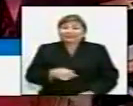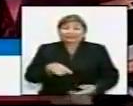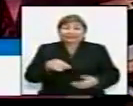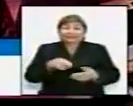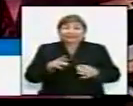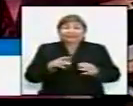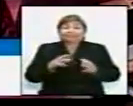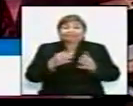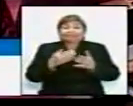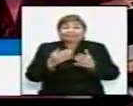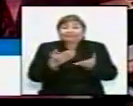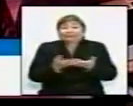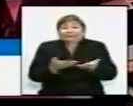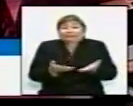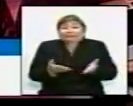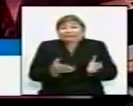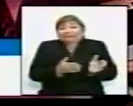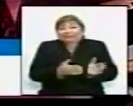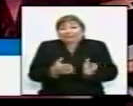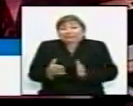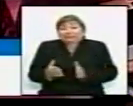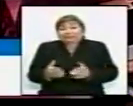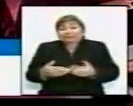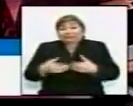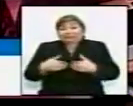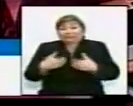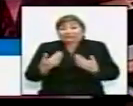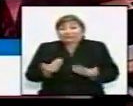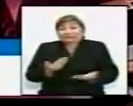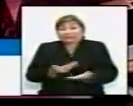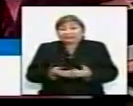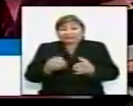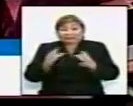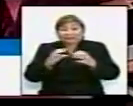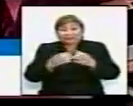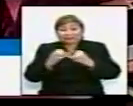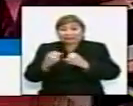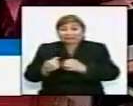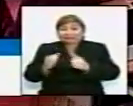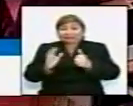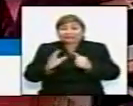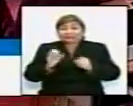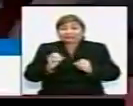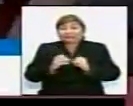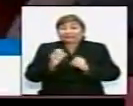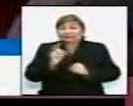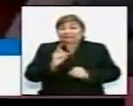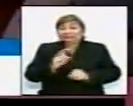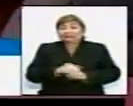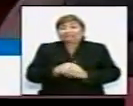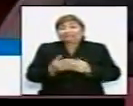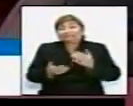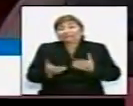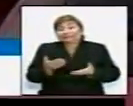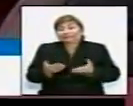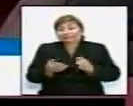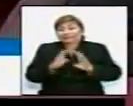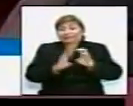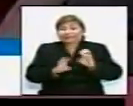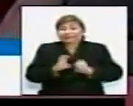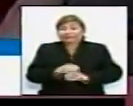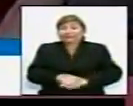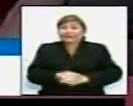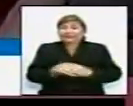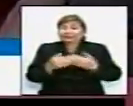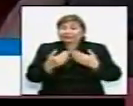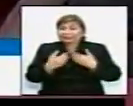tenemos esa infraestructura en campo. Nos preguntamos, ¿tenemos las condiciones para hacerlo en 60 días o no? Ustedes lo evalúan, ¿no?